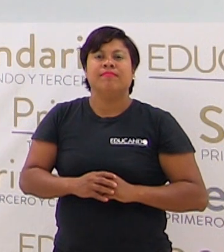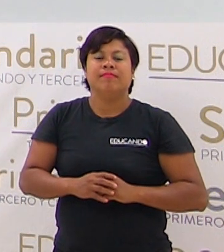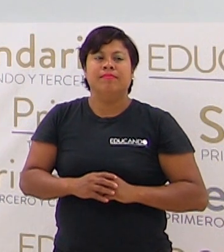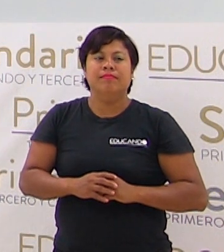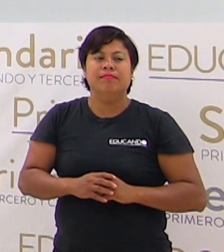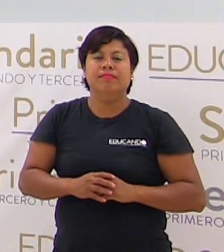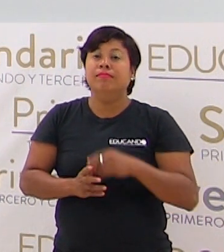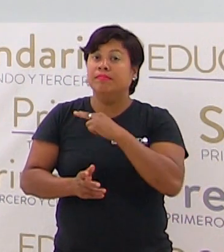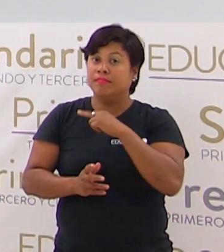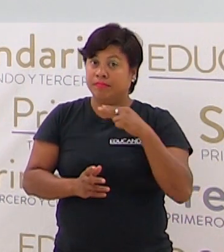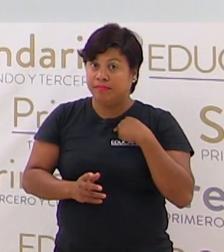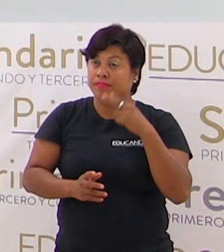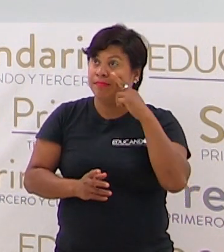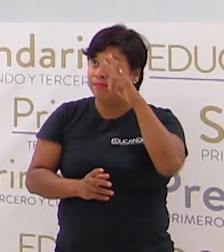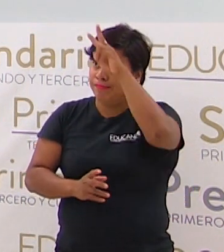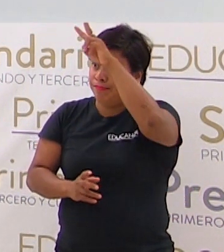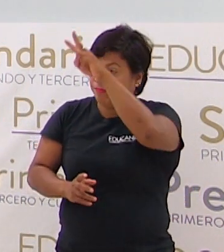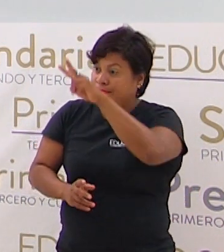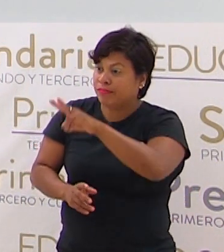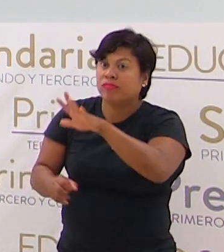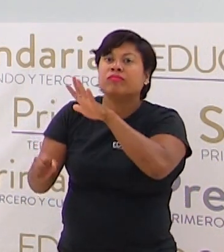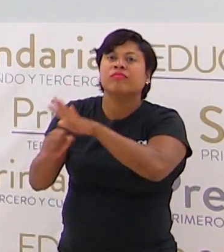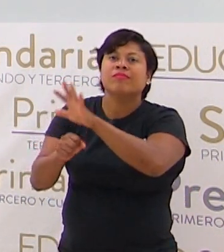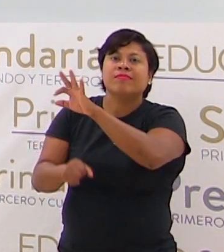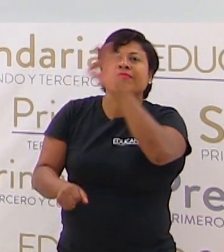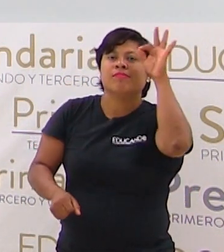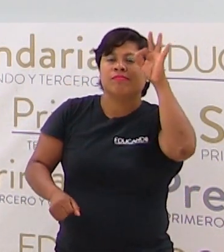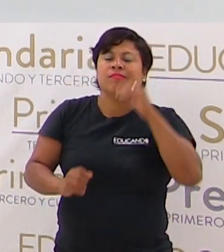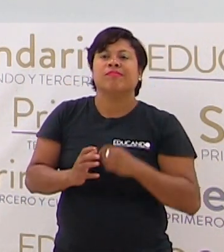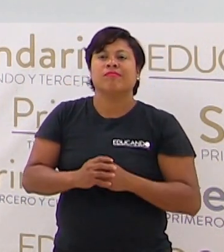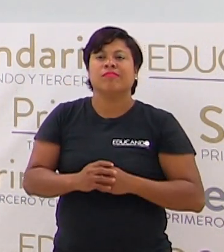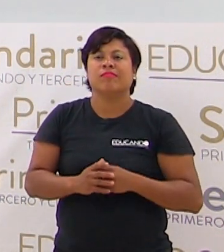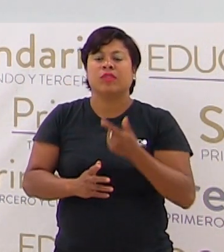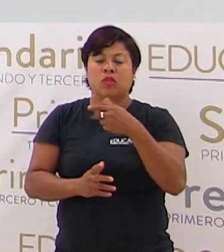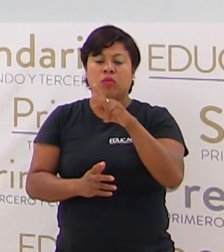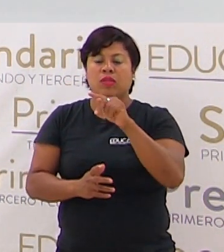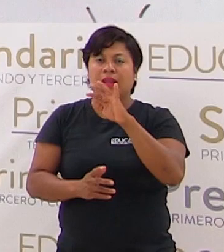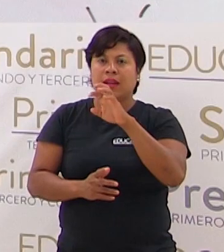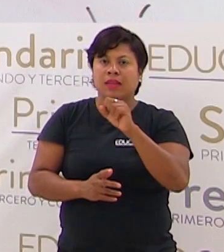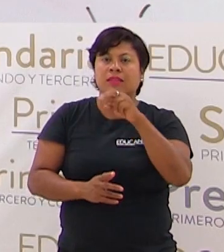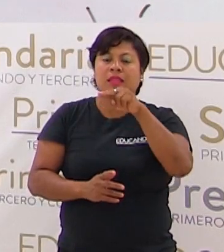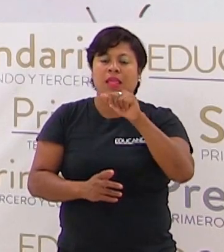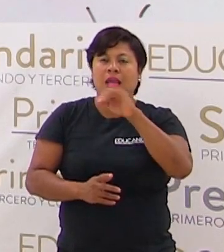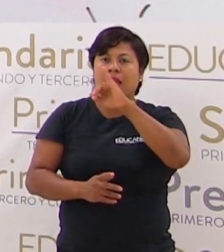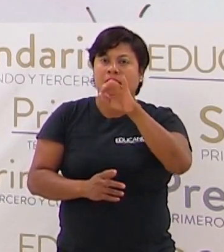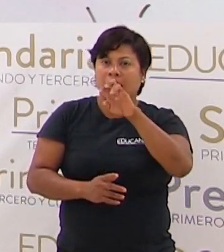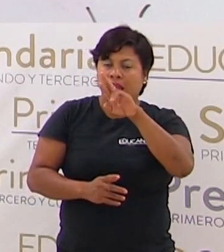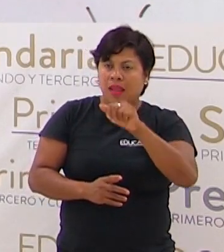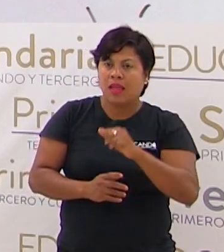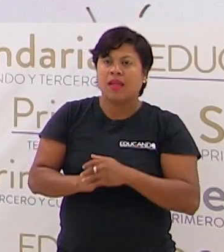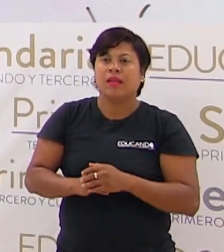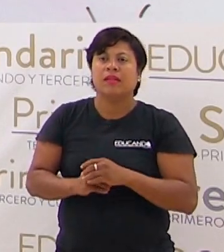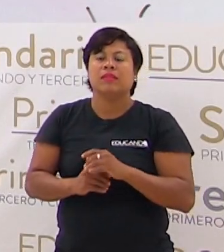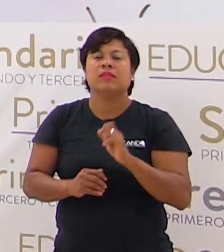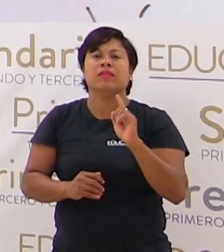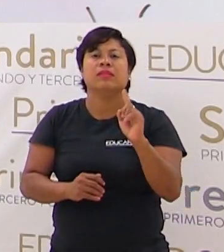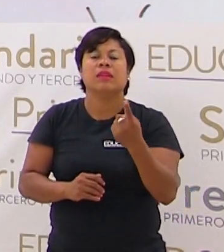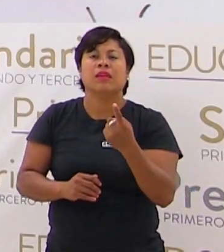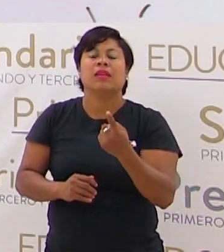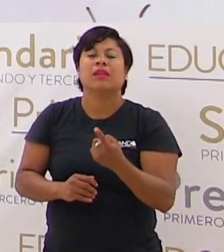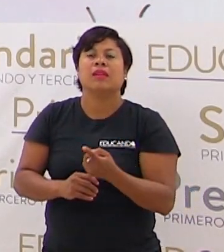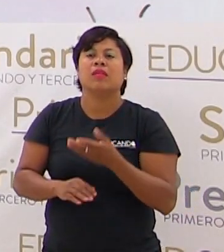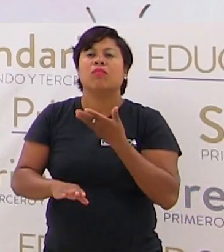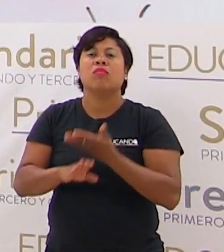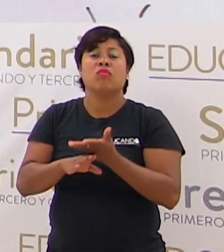¿bien? Tenemos que ubicar cada una de estas palabras. Gutiérrez Nájera, por ser un